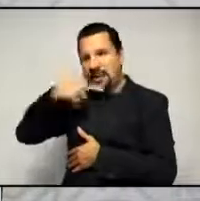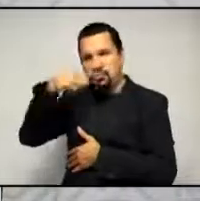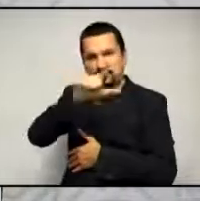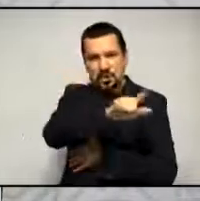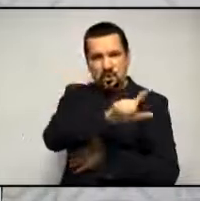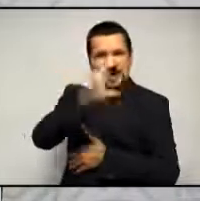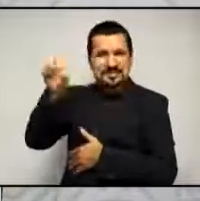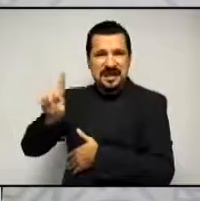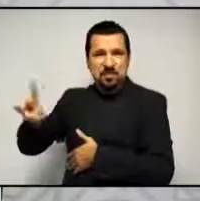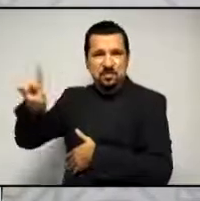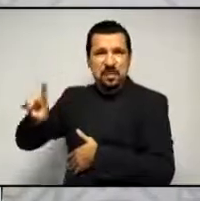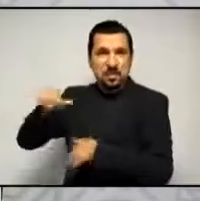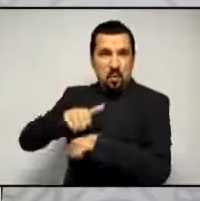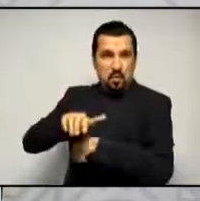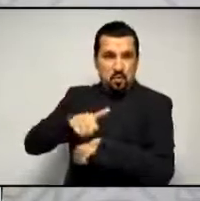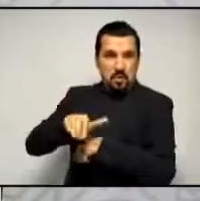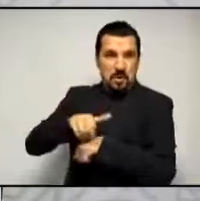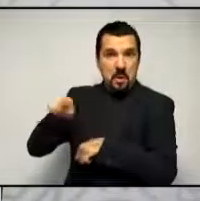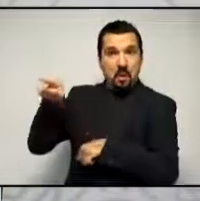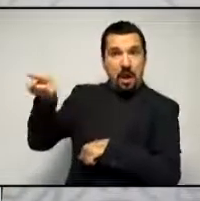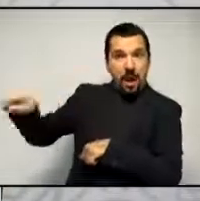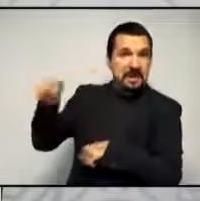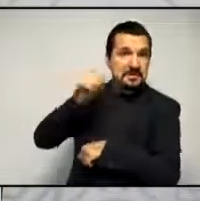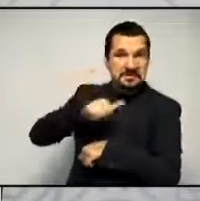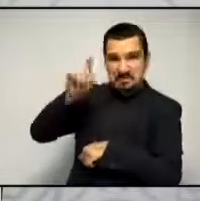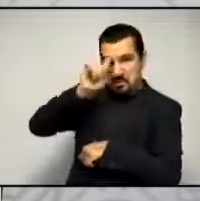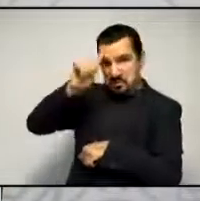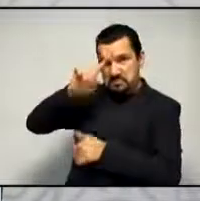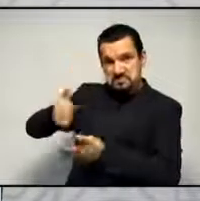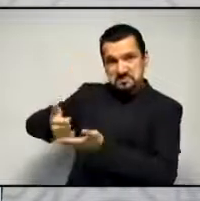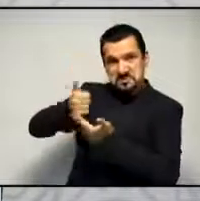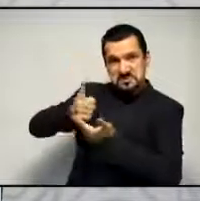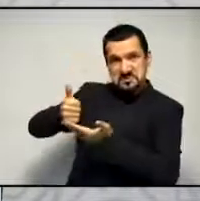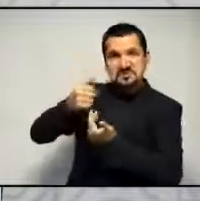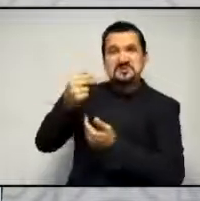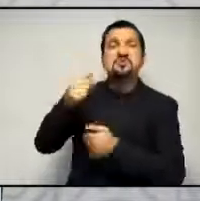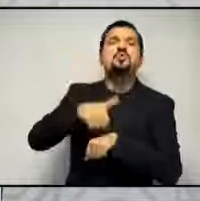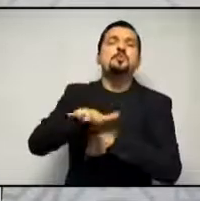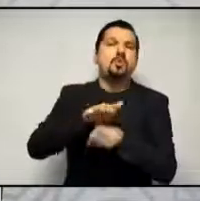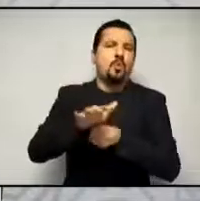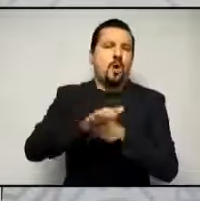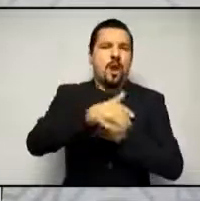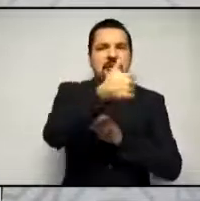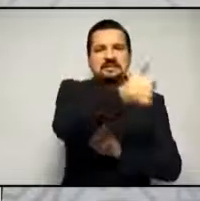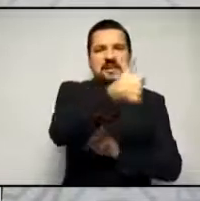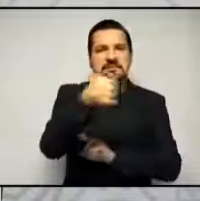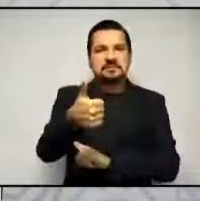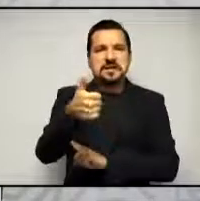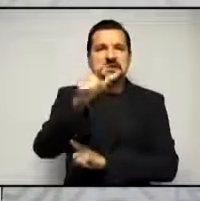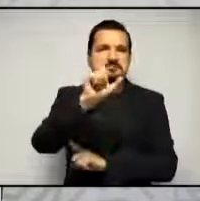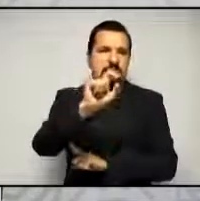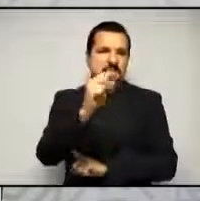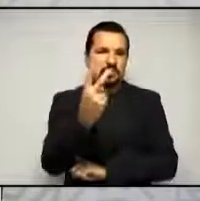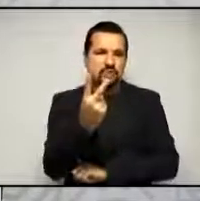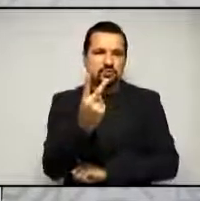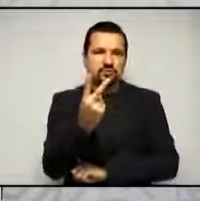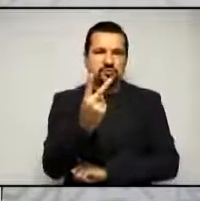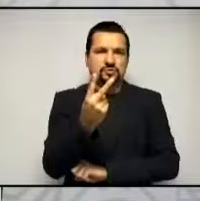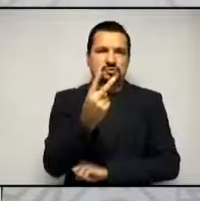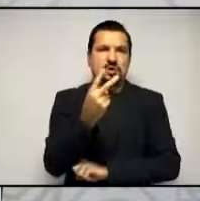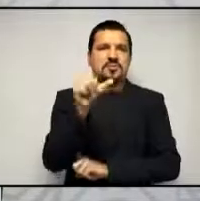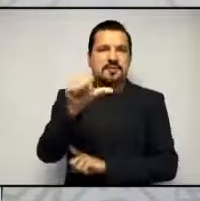domingo donde ahí te estarán orientando la línea es 66 22